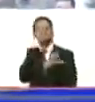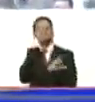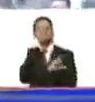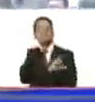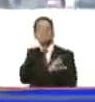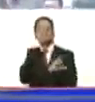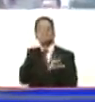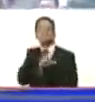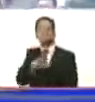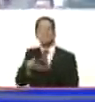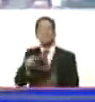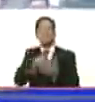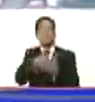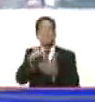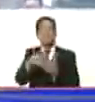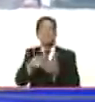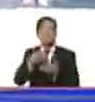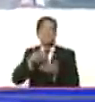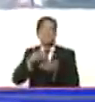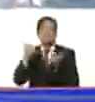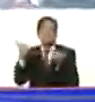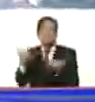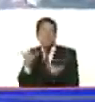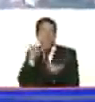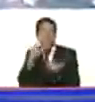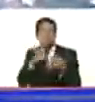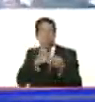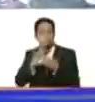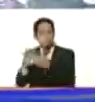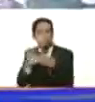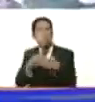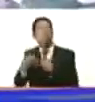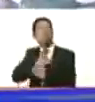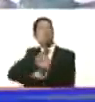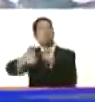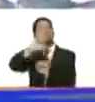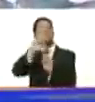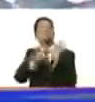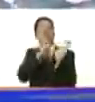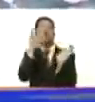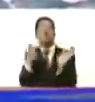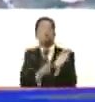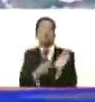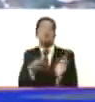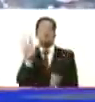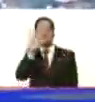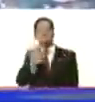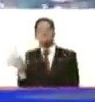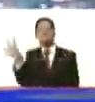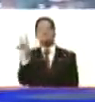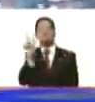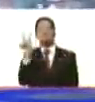completan el concepto doctrinario de la defensa integral de la nación.